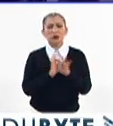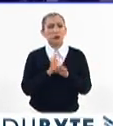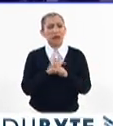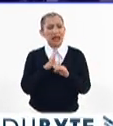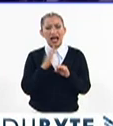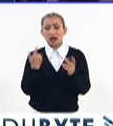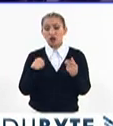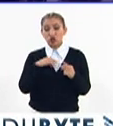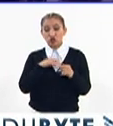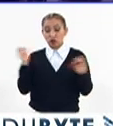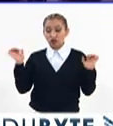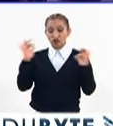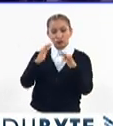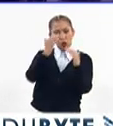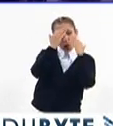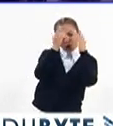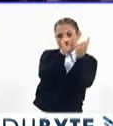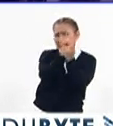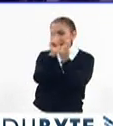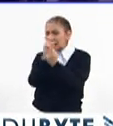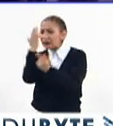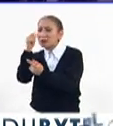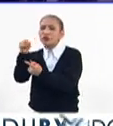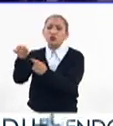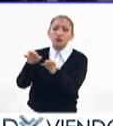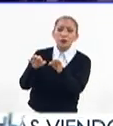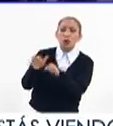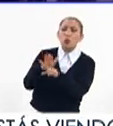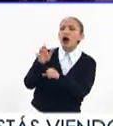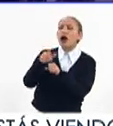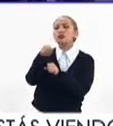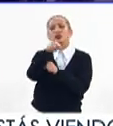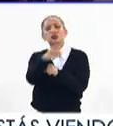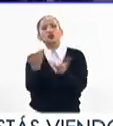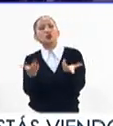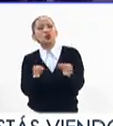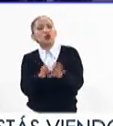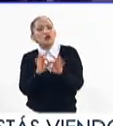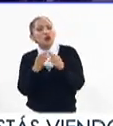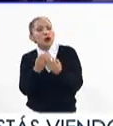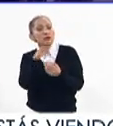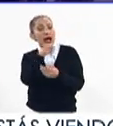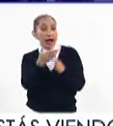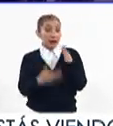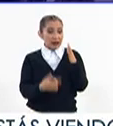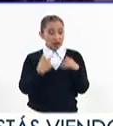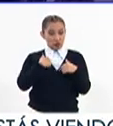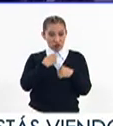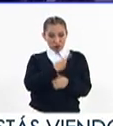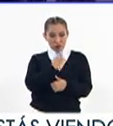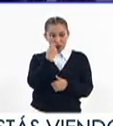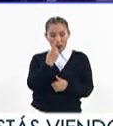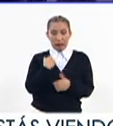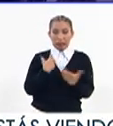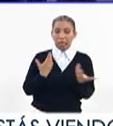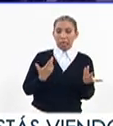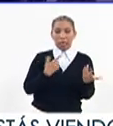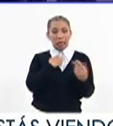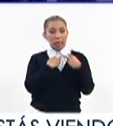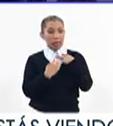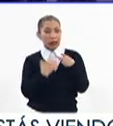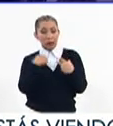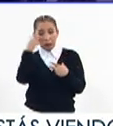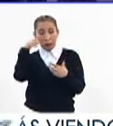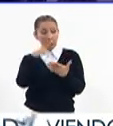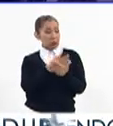ahí todos nos encontramos, nos conocemos, sabemos en qué estamos trabajando, cómo estamos trabajando. A veces si estás tú solo te vas a sentir solo, vas